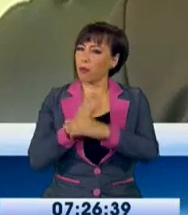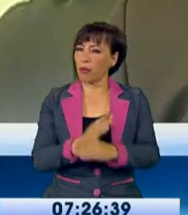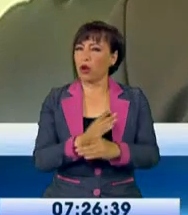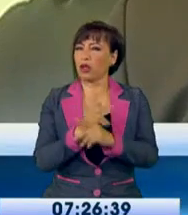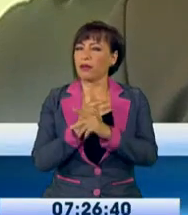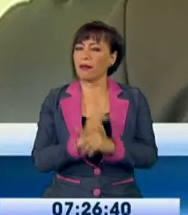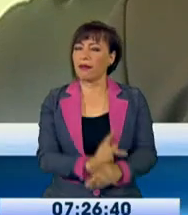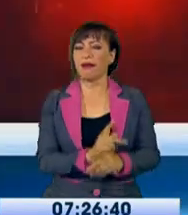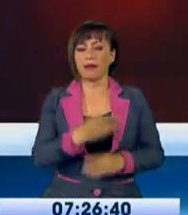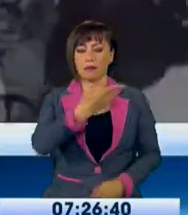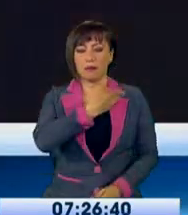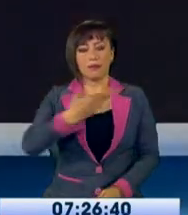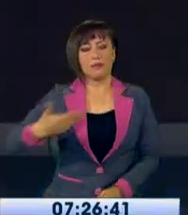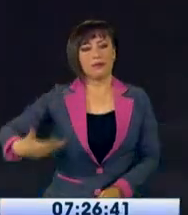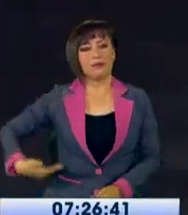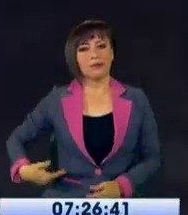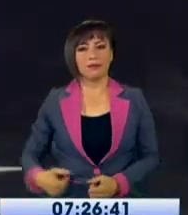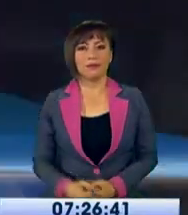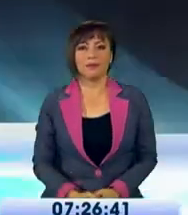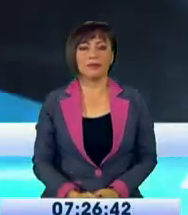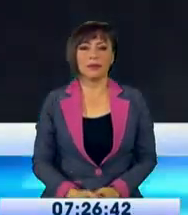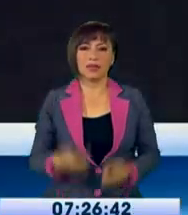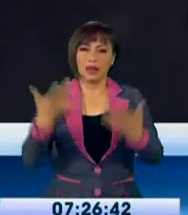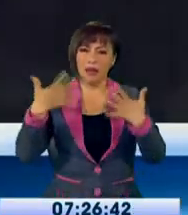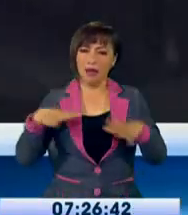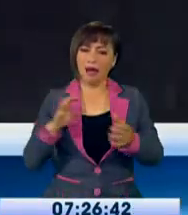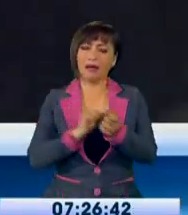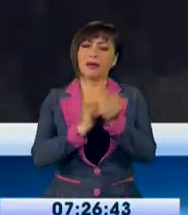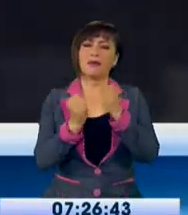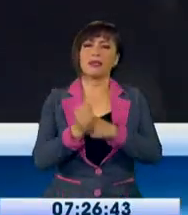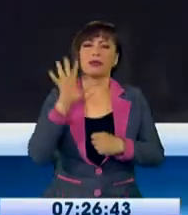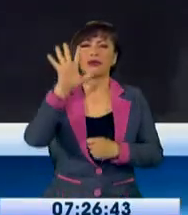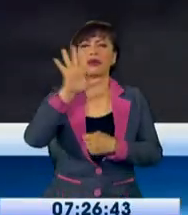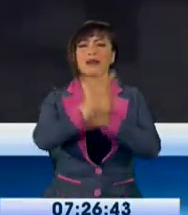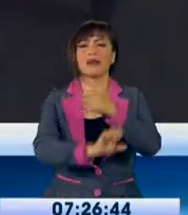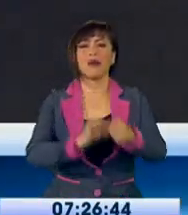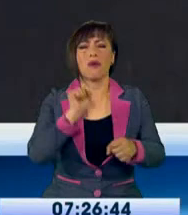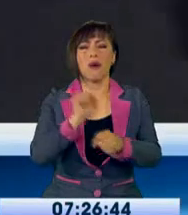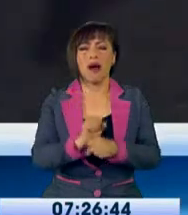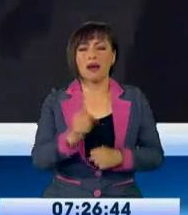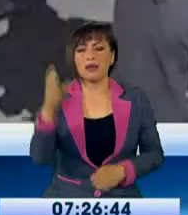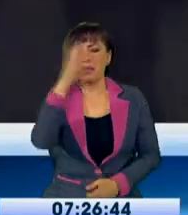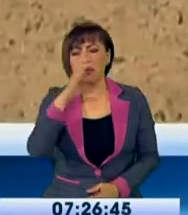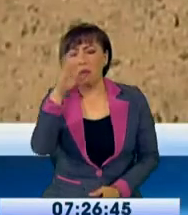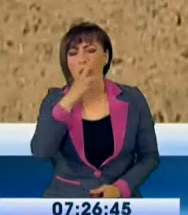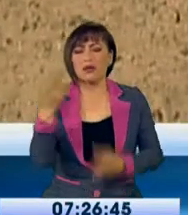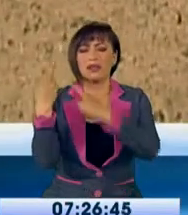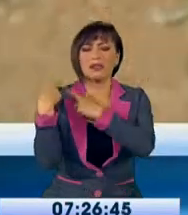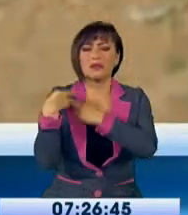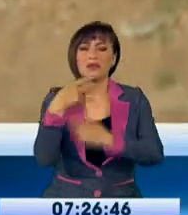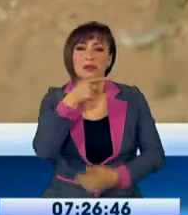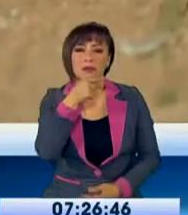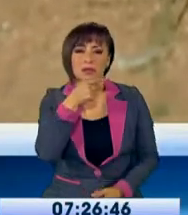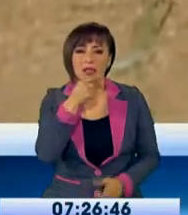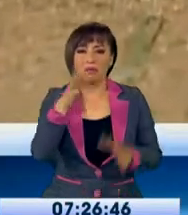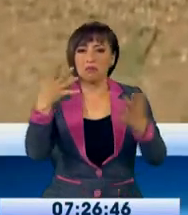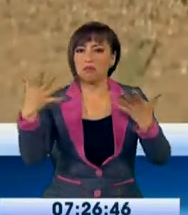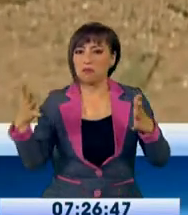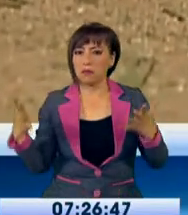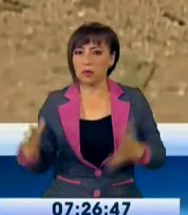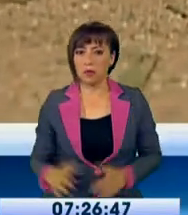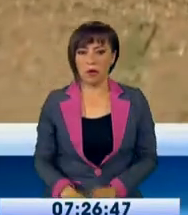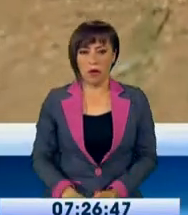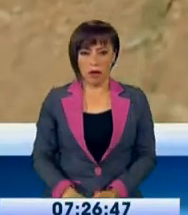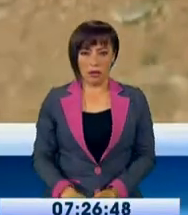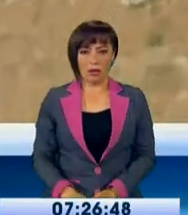constitucional de la República del Ecuador. Han transcurrido 5 años y hasta la fecha no se ha determinado el responsable o responsables que estuvieron tras de esa arma que cegó